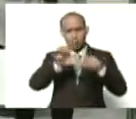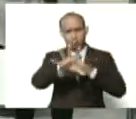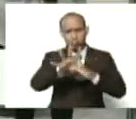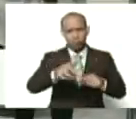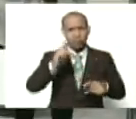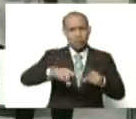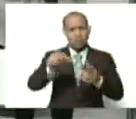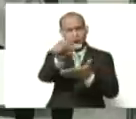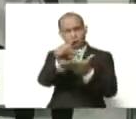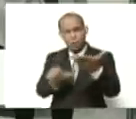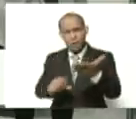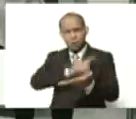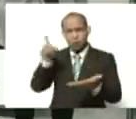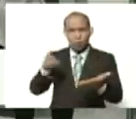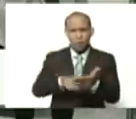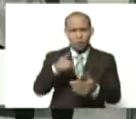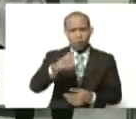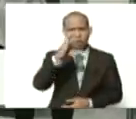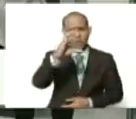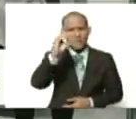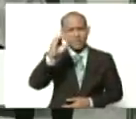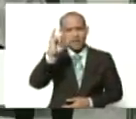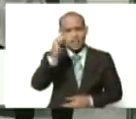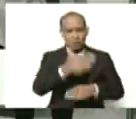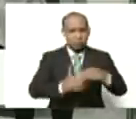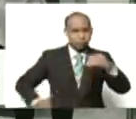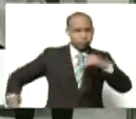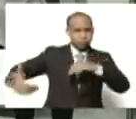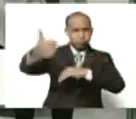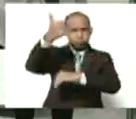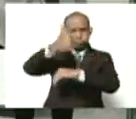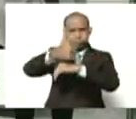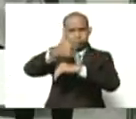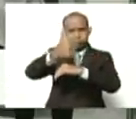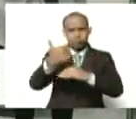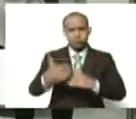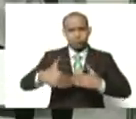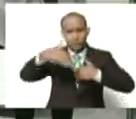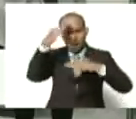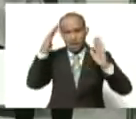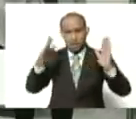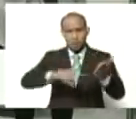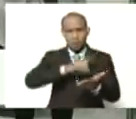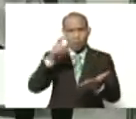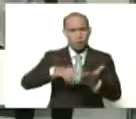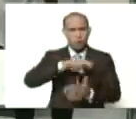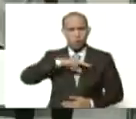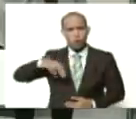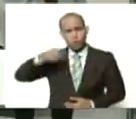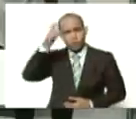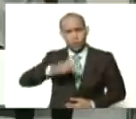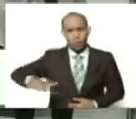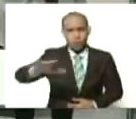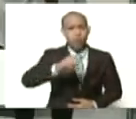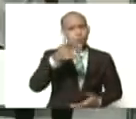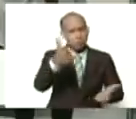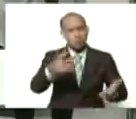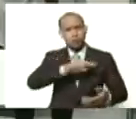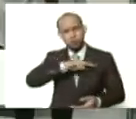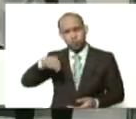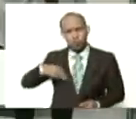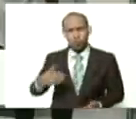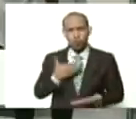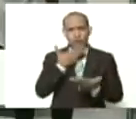cirugías. Este es uno de los CDI de altísima calidad de atención a nuestro pueblo. Por eso yo quisiera